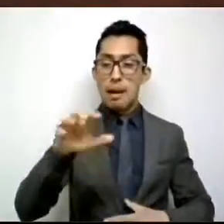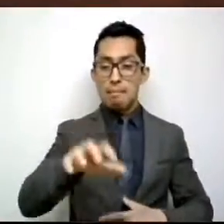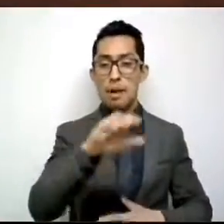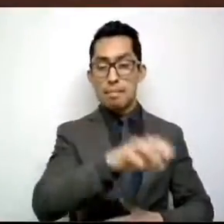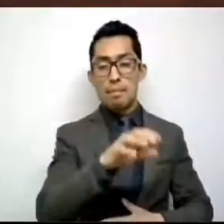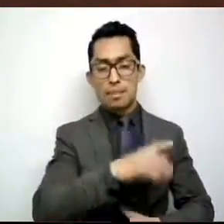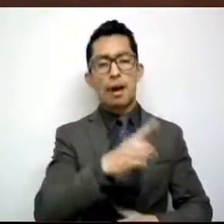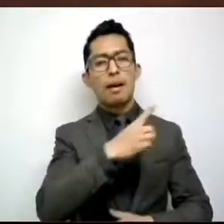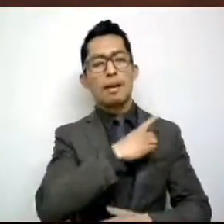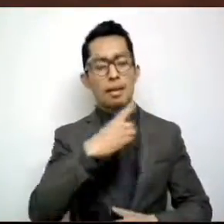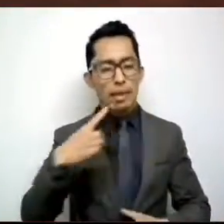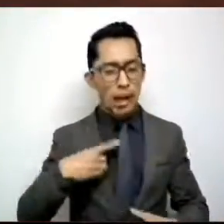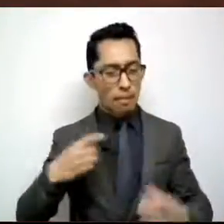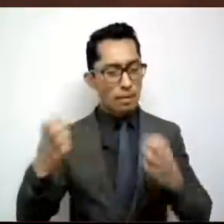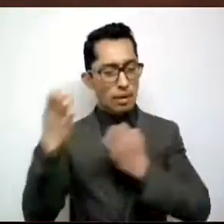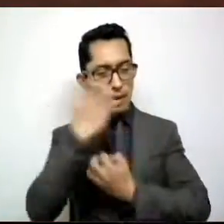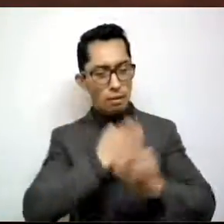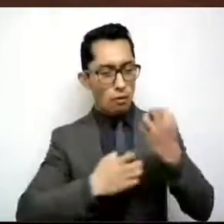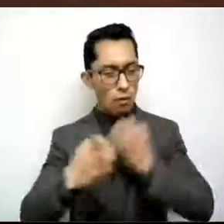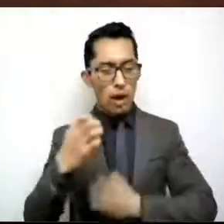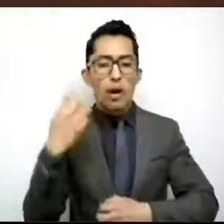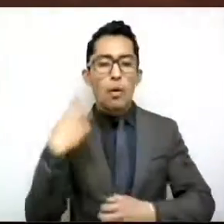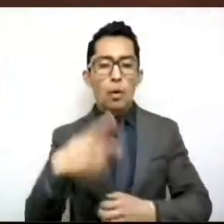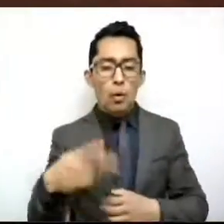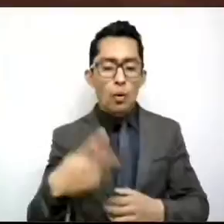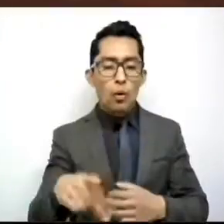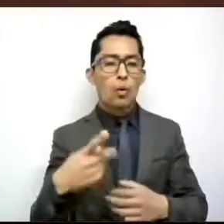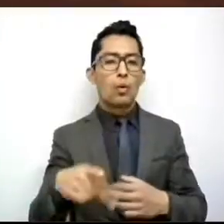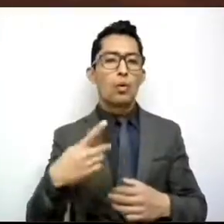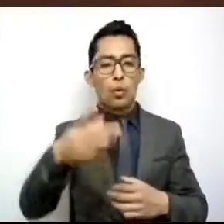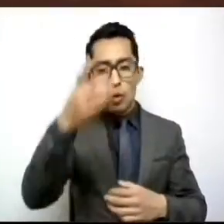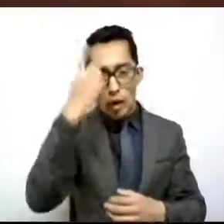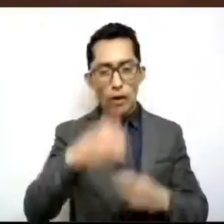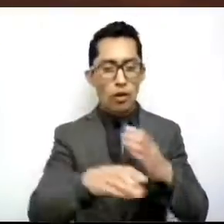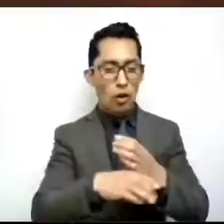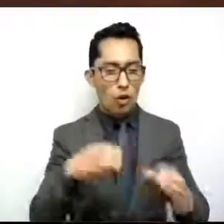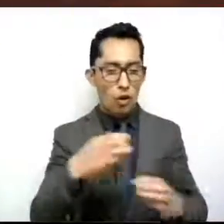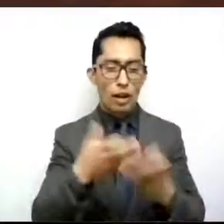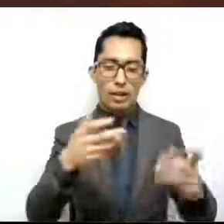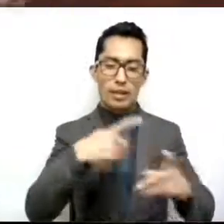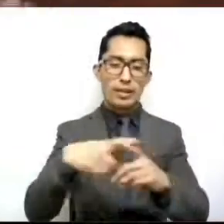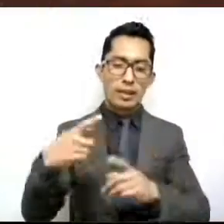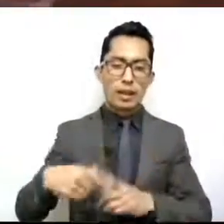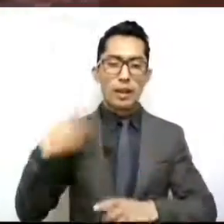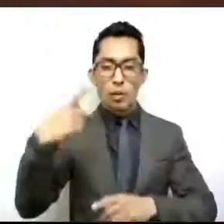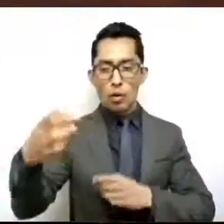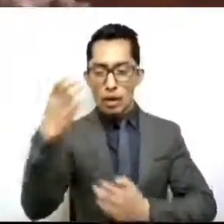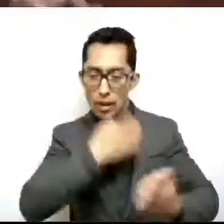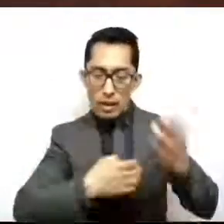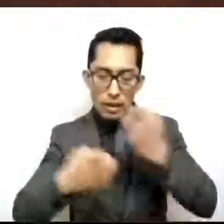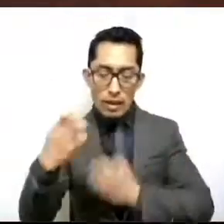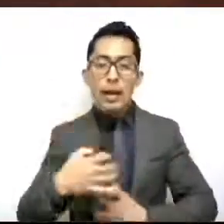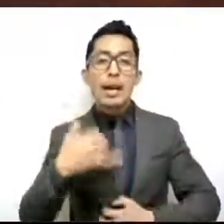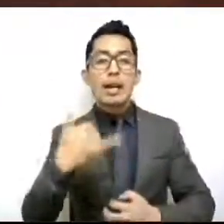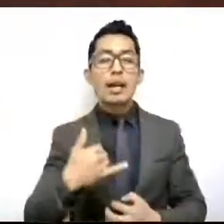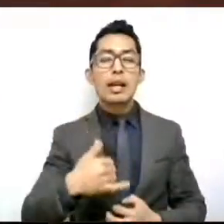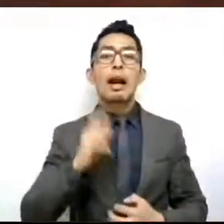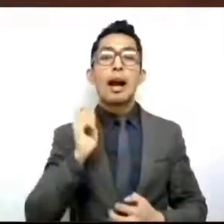evaluar sus bienes inmuebles y que no puedan vender en un